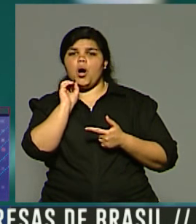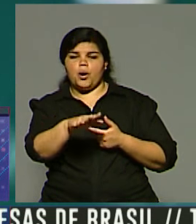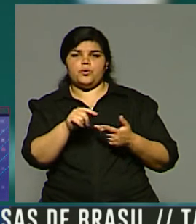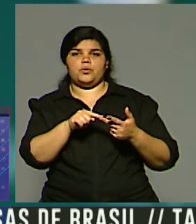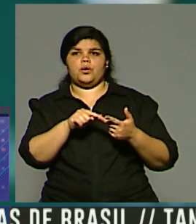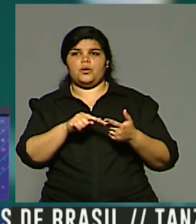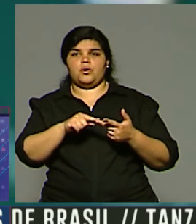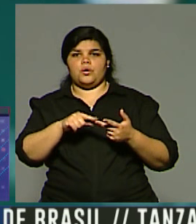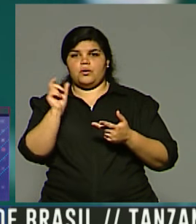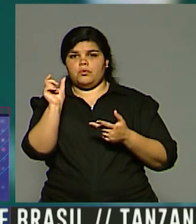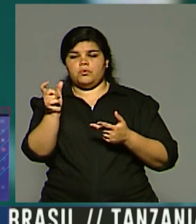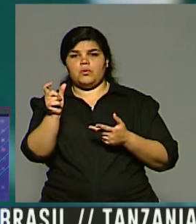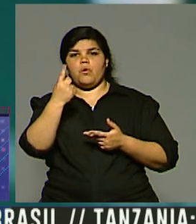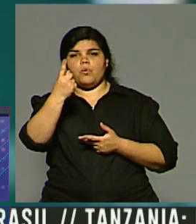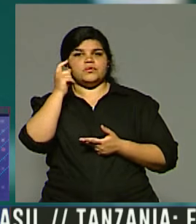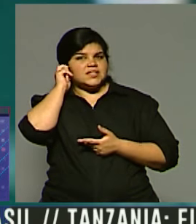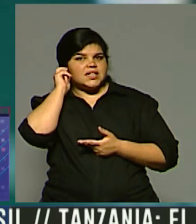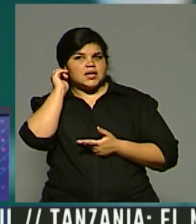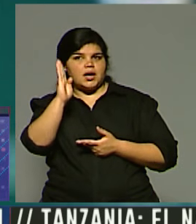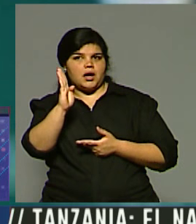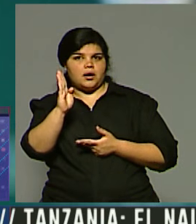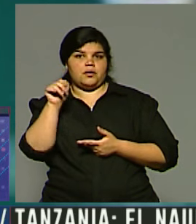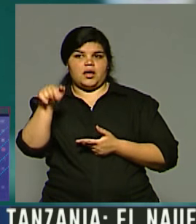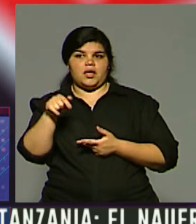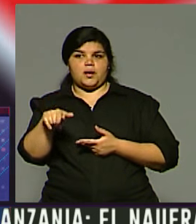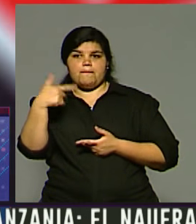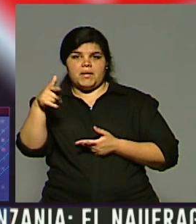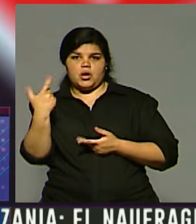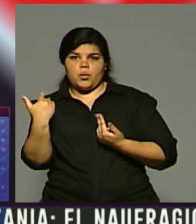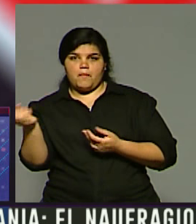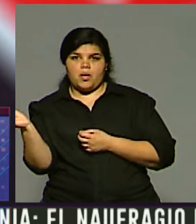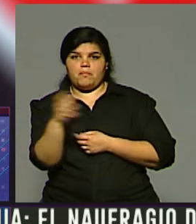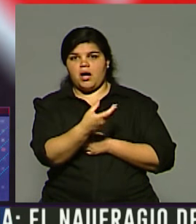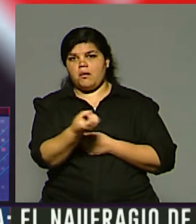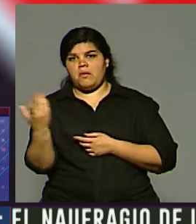un archivo de 1.5 GB, por ejemplo. Puedes mandar una película de un lado al otro. Tenés